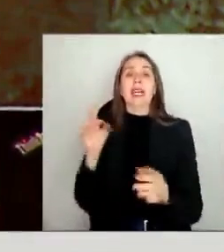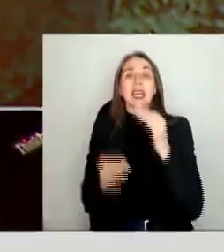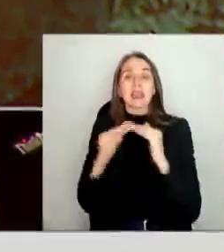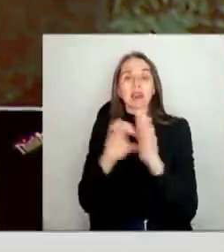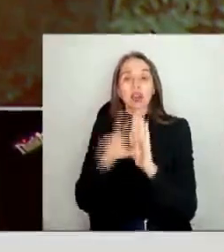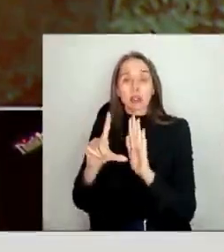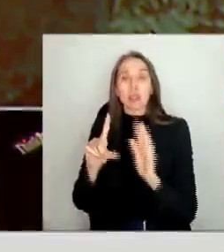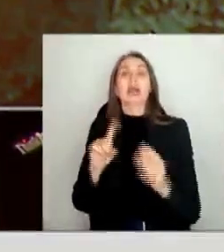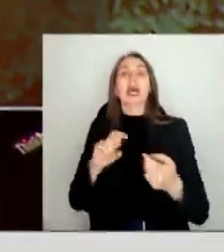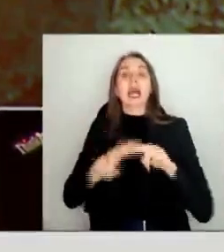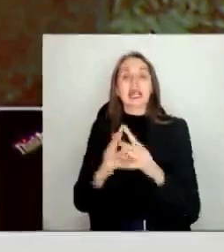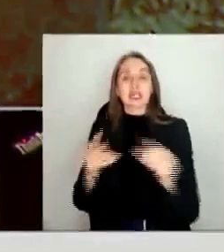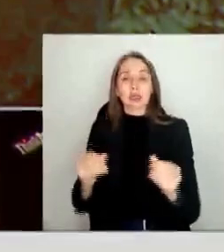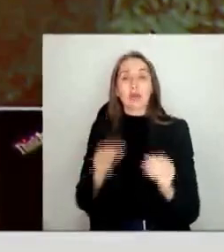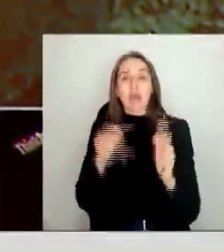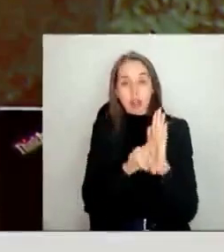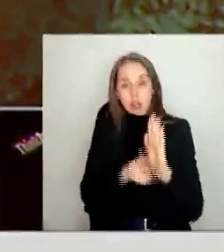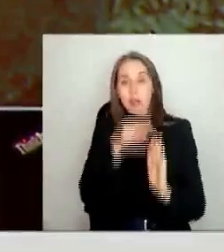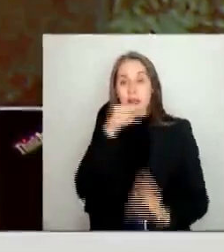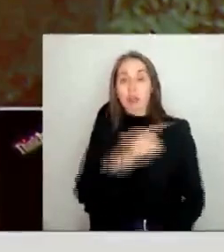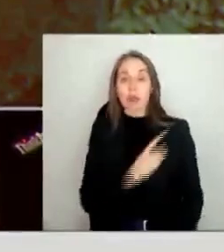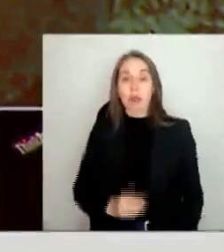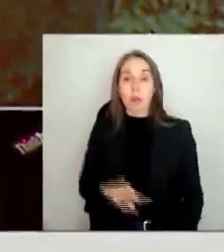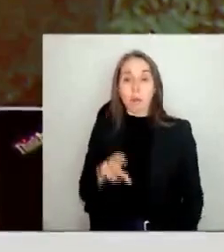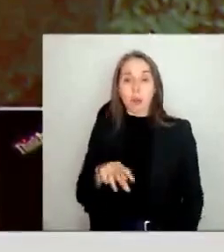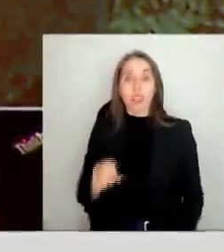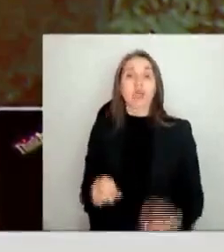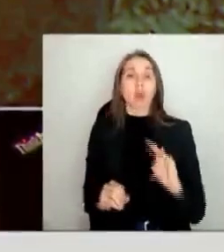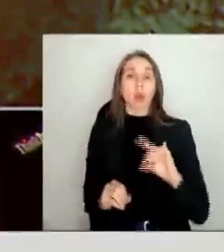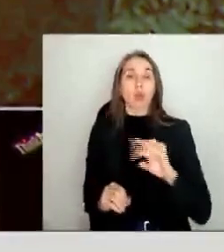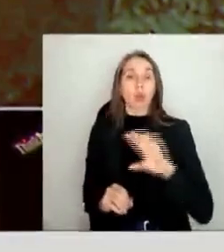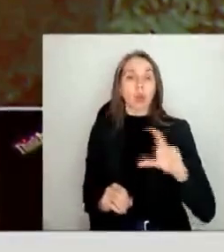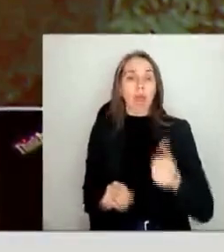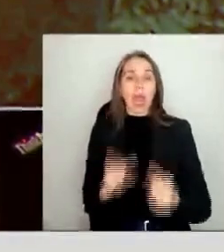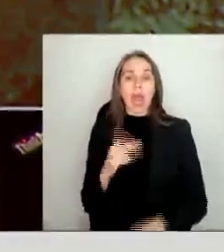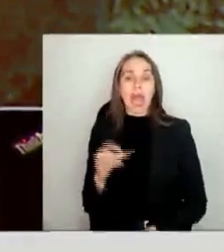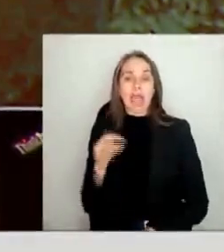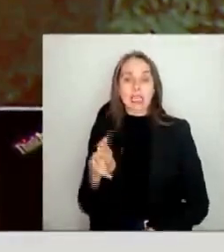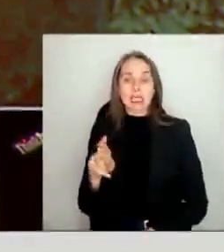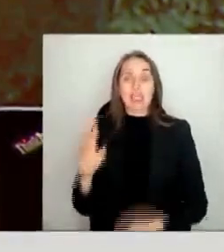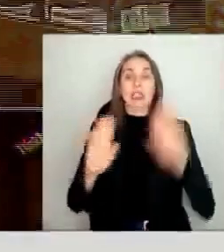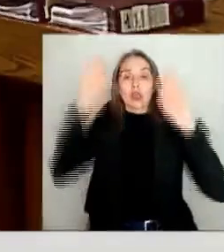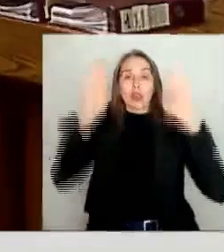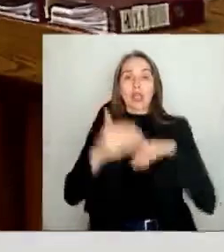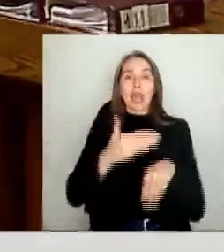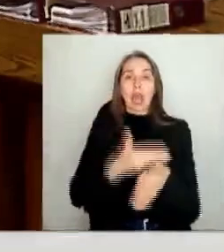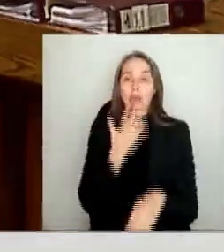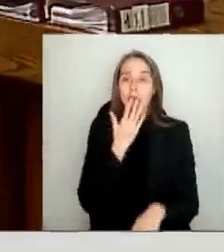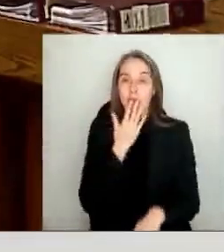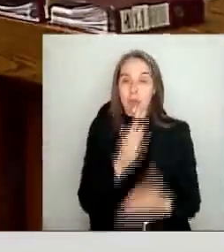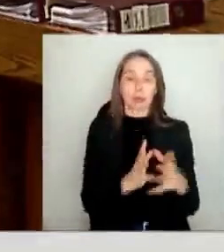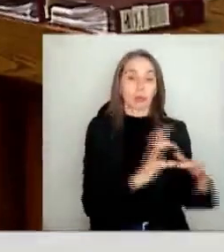planteado los diputados Moreno undurraga Kaiser y los demás que han intervenido sobre el debate Muchas